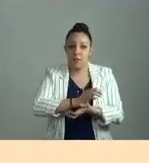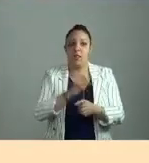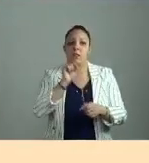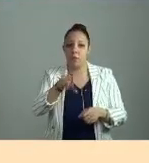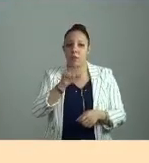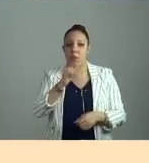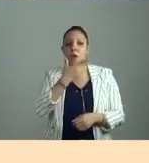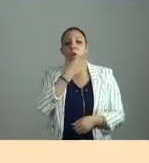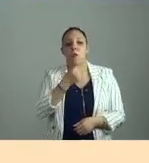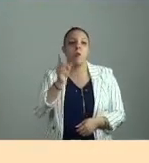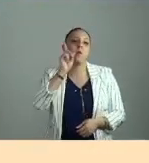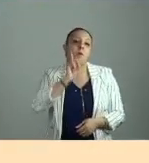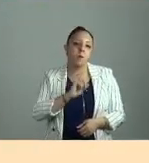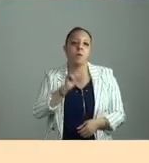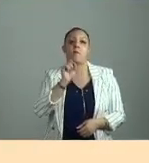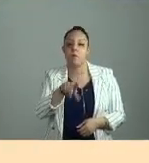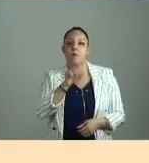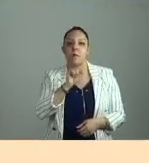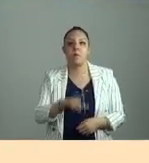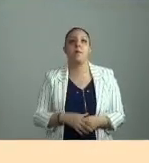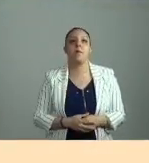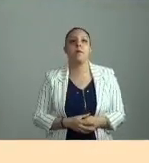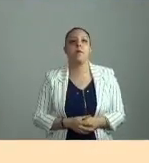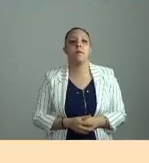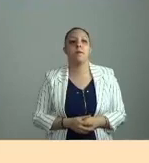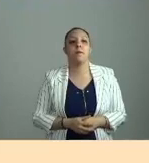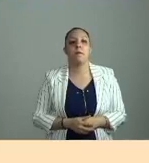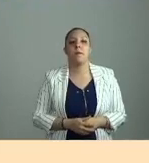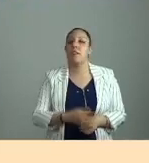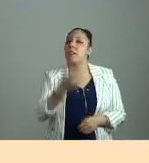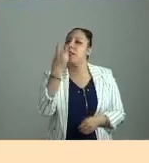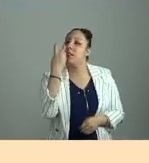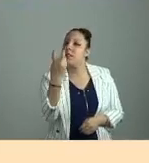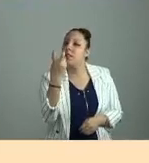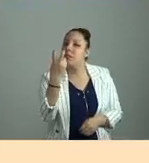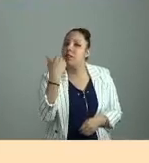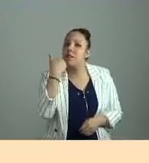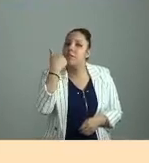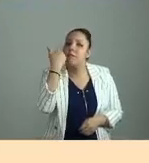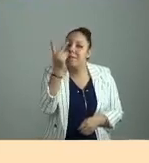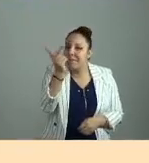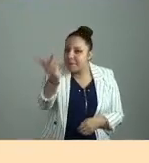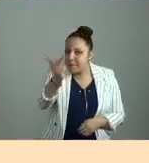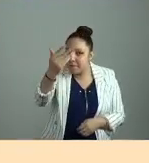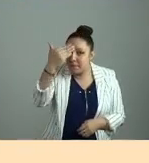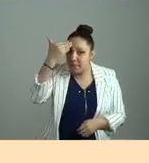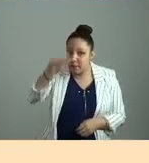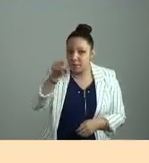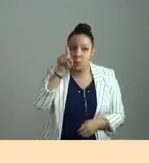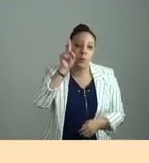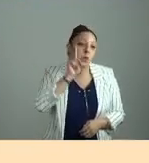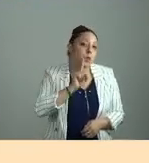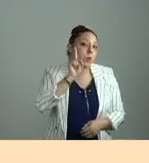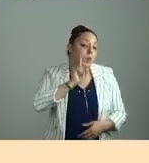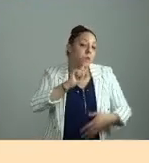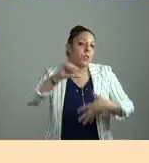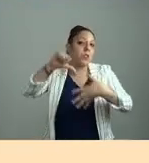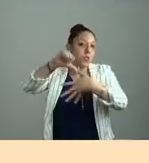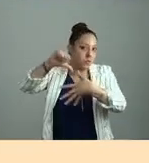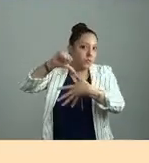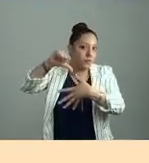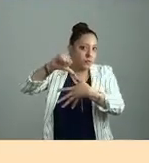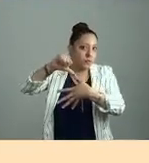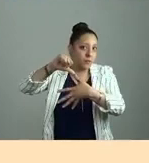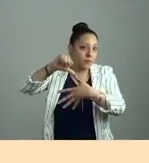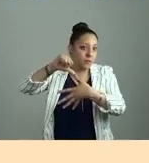justo te iba a preguntar por los aportes que han hecho mujeres latinoamericanas y también mujeres africanas a esta política de los